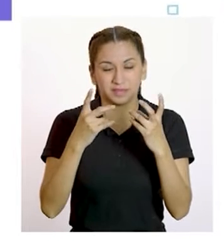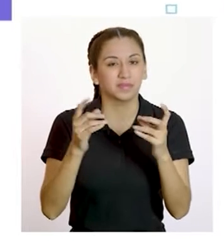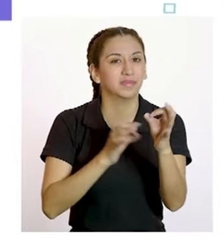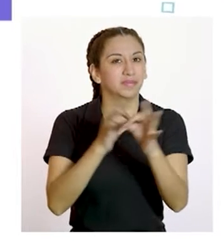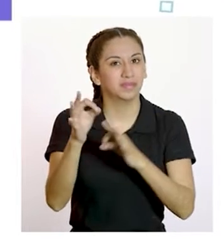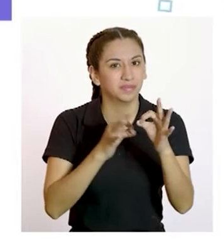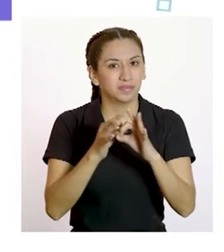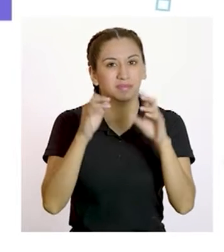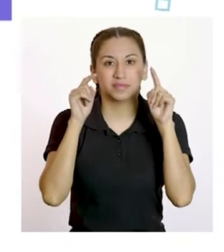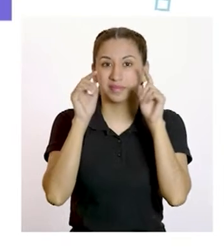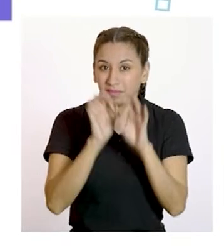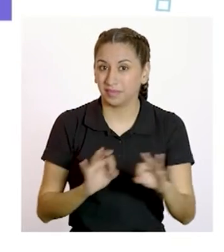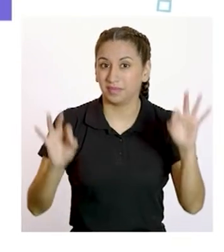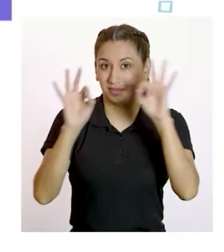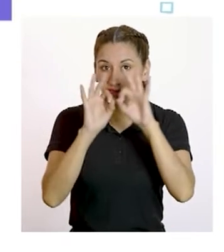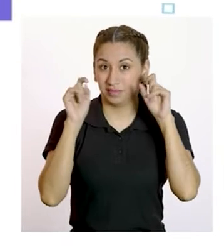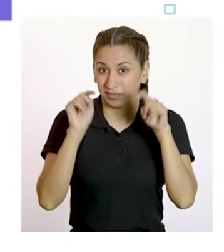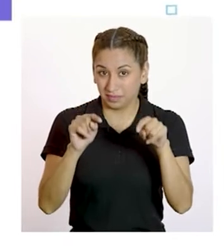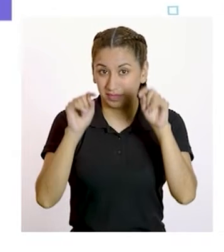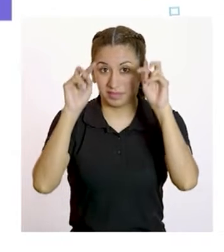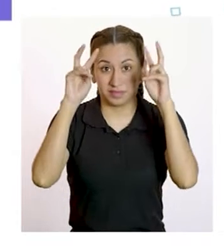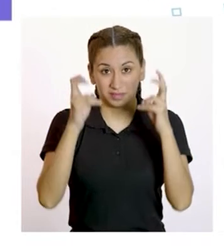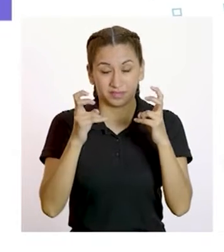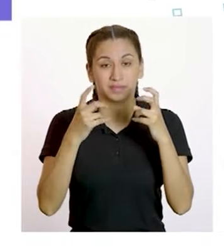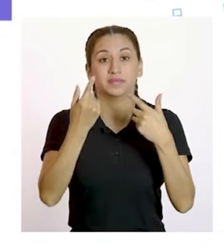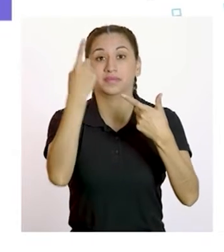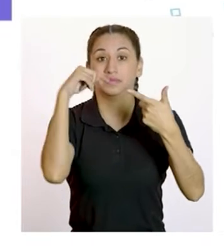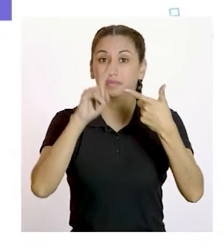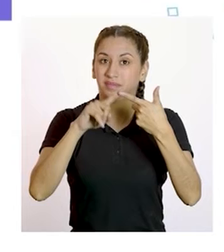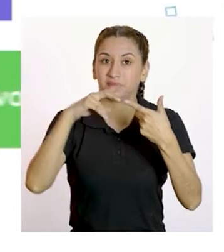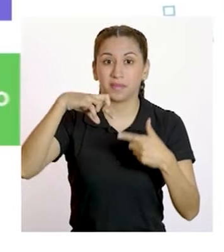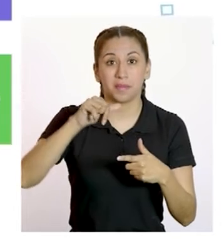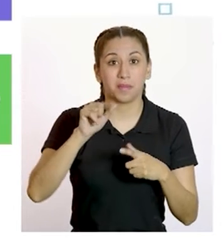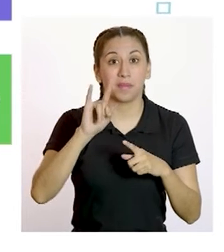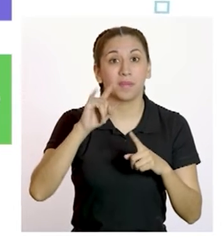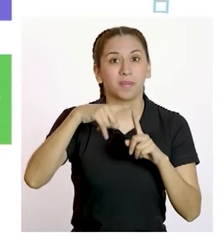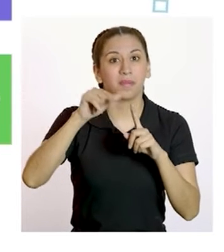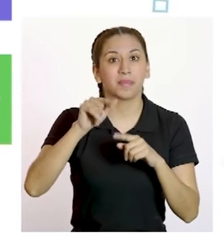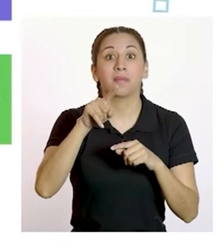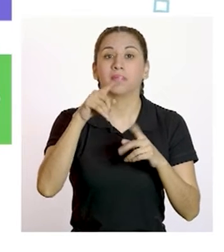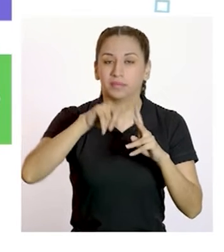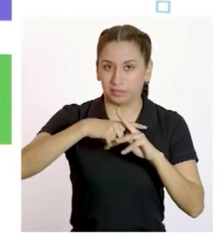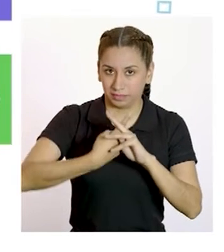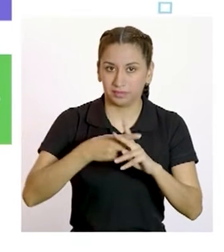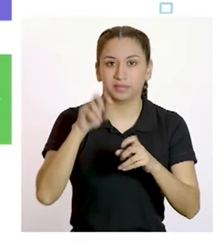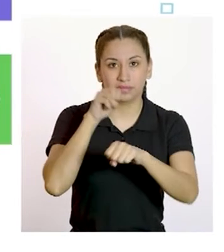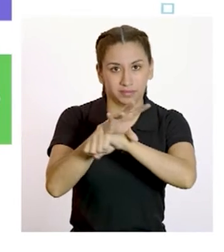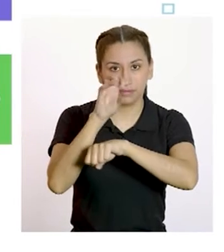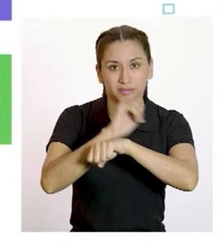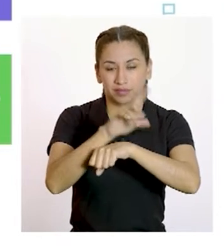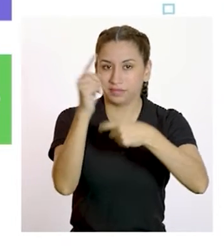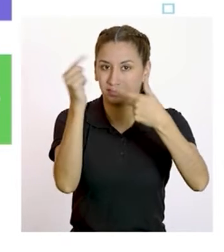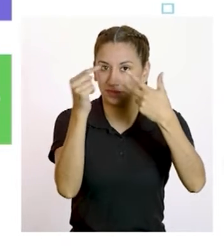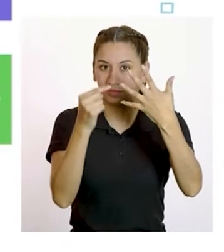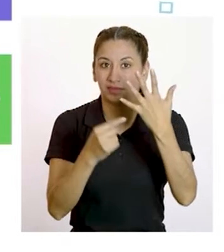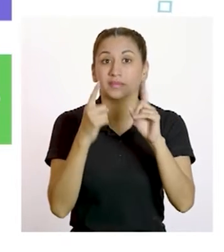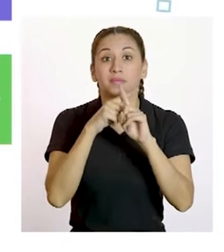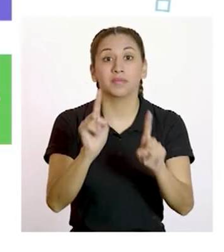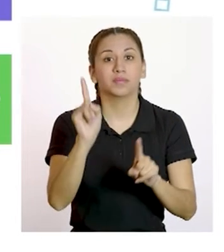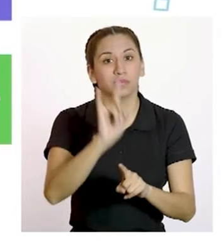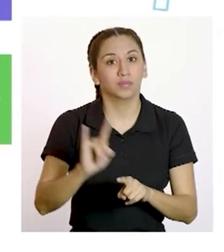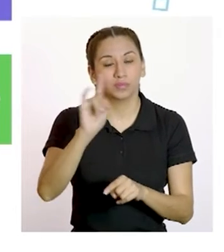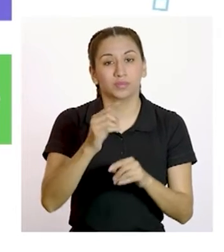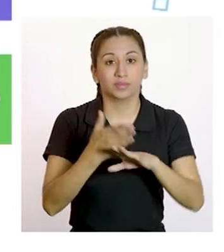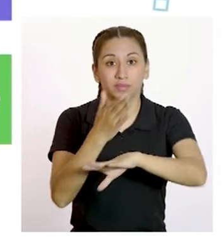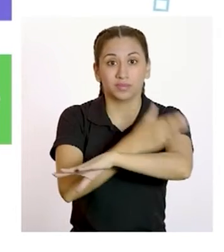se explica la importancia de la cartilla. En las pautas se escriben las recomendaciones utilizando un verbo